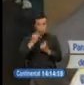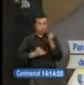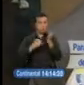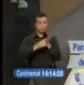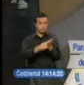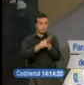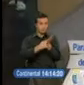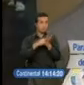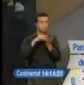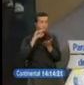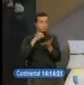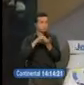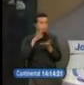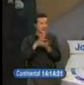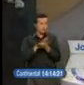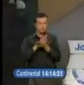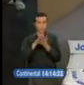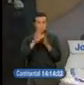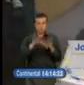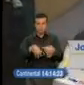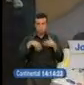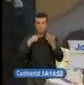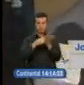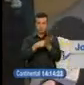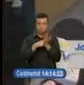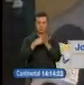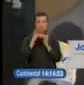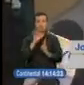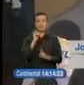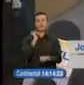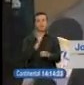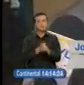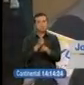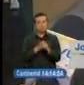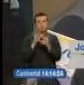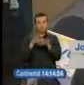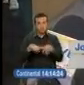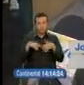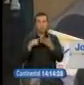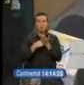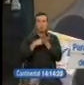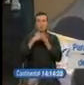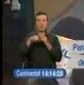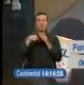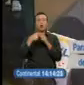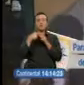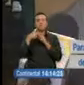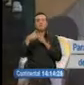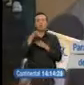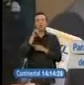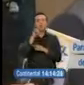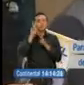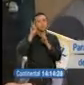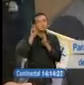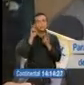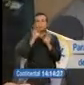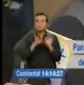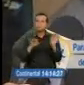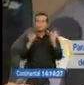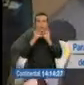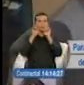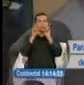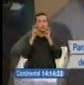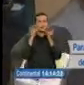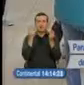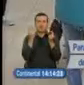lo incluiríamos en un llamado a una sesión específica para este día jueves, ¿no? Porque obviamente estos temas hay que tratarlos de